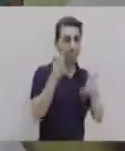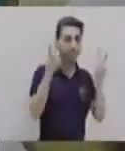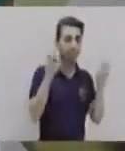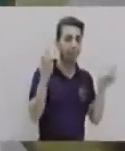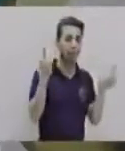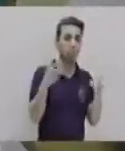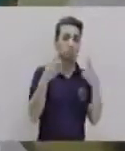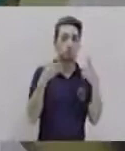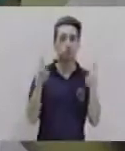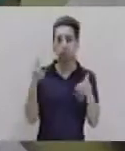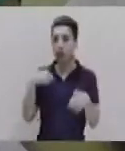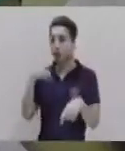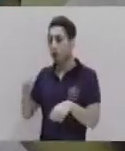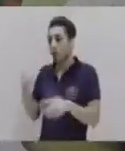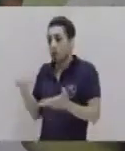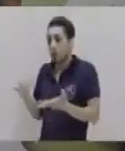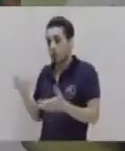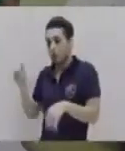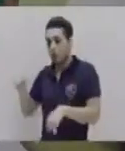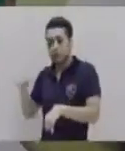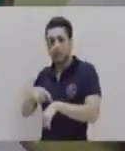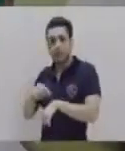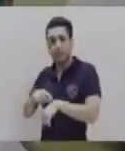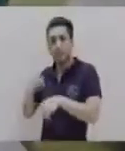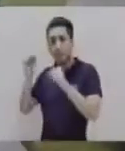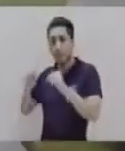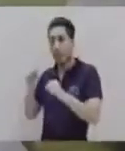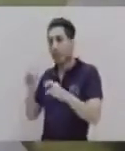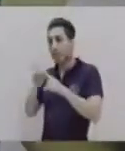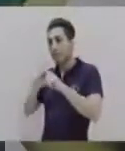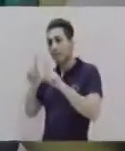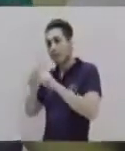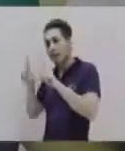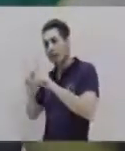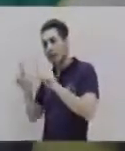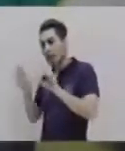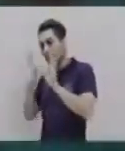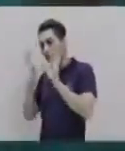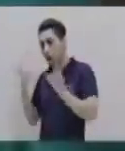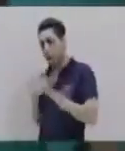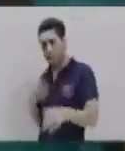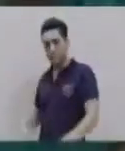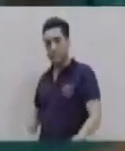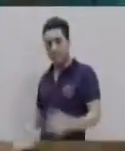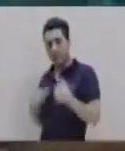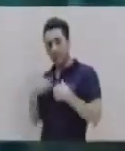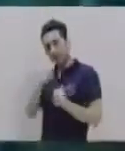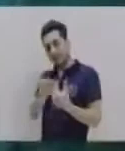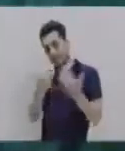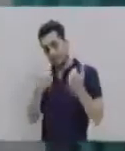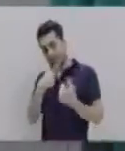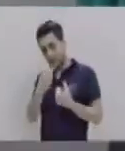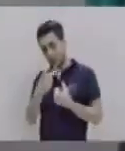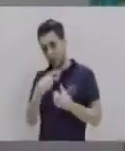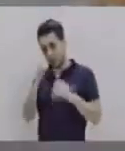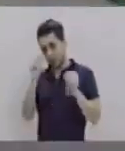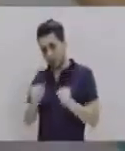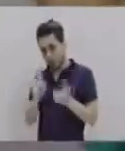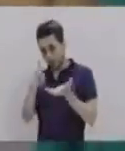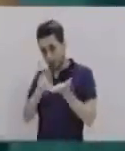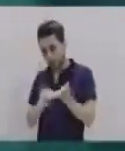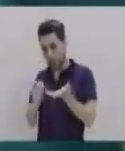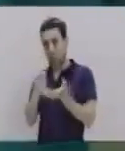y lo fundamental que puede ser para nosotros en diferentes aspectos de nuestra vida. Yo lo voy a invitar a que nos desinfectemos las